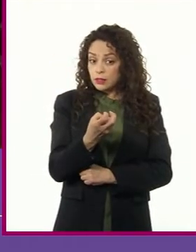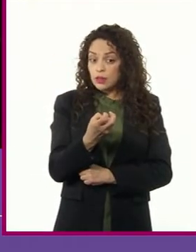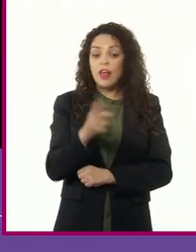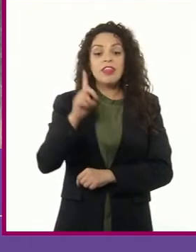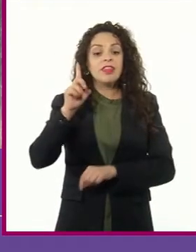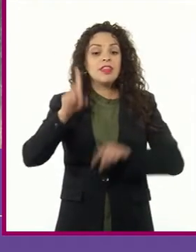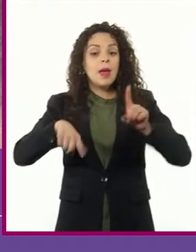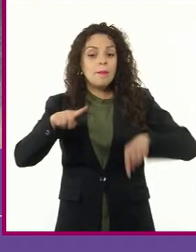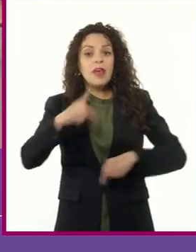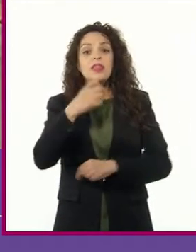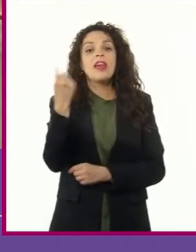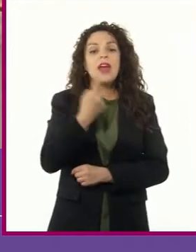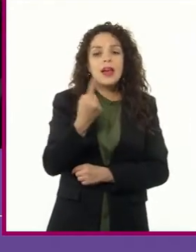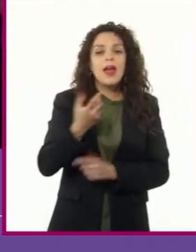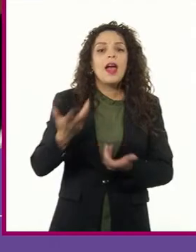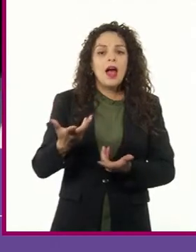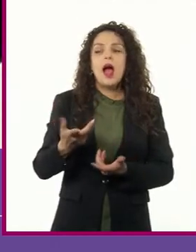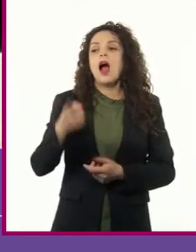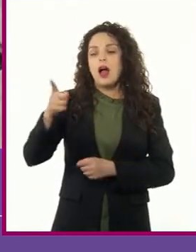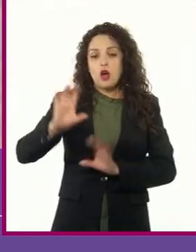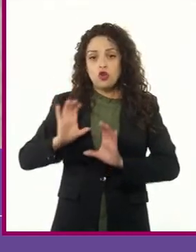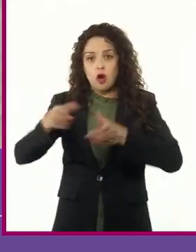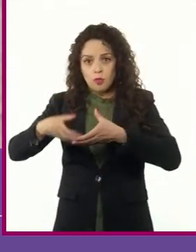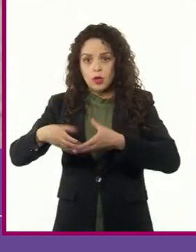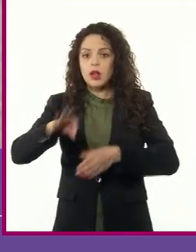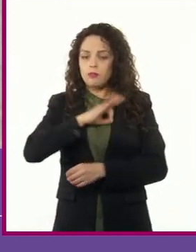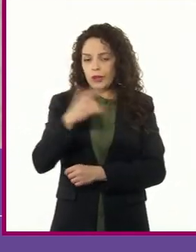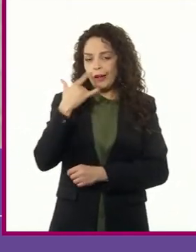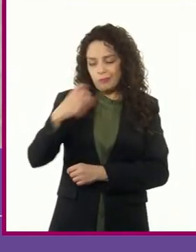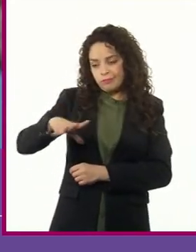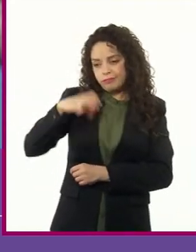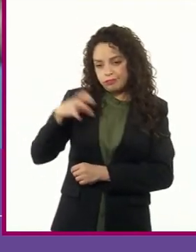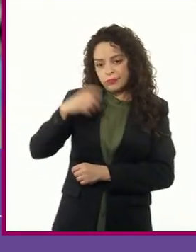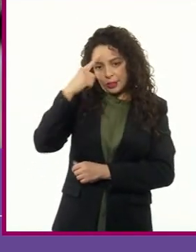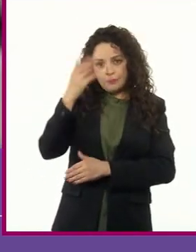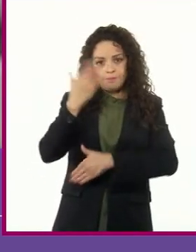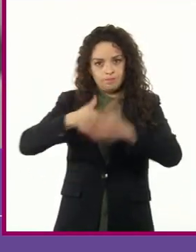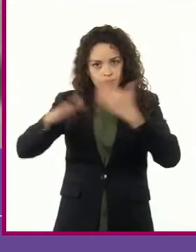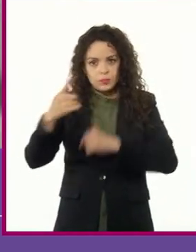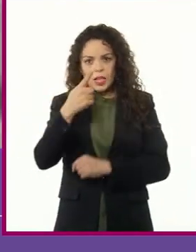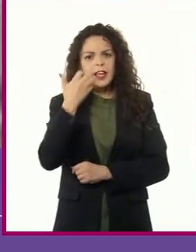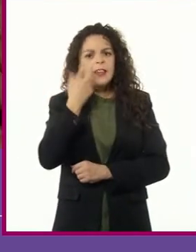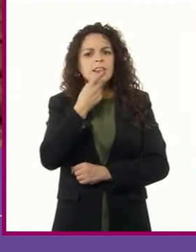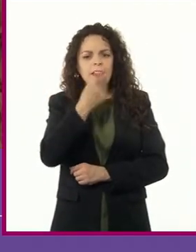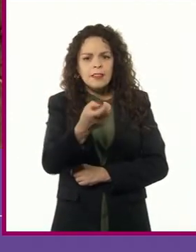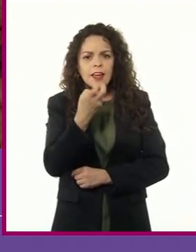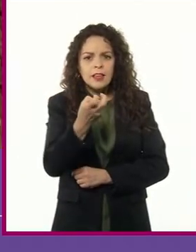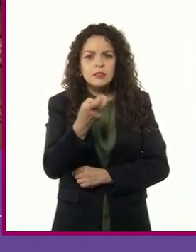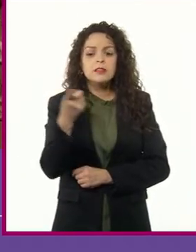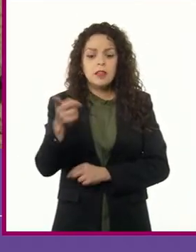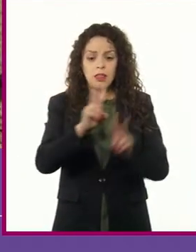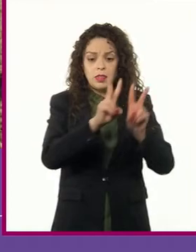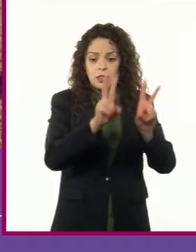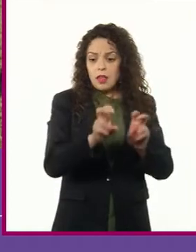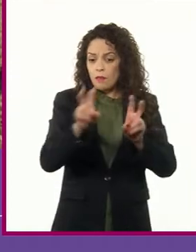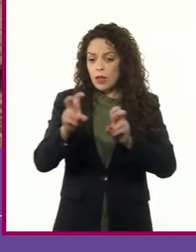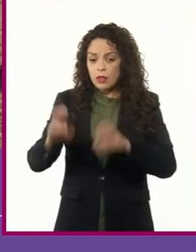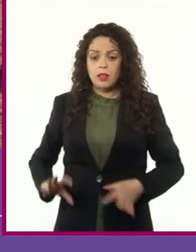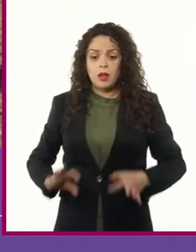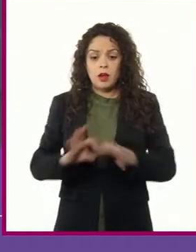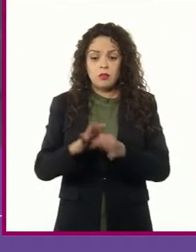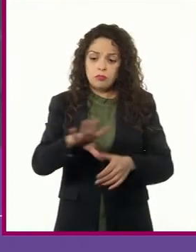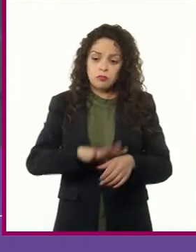dependen de los esfuerzos y logros en comunidad, lo cual significa que son parte de los asuntos que corresponden a la esfera